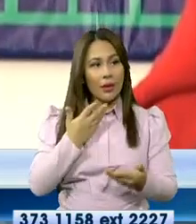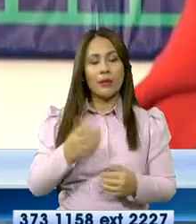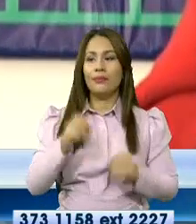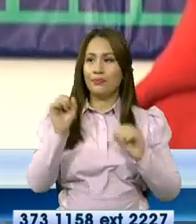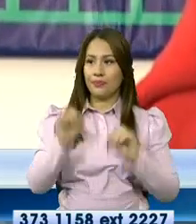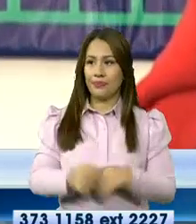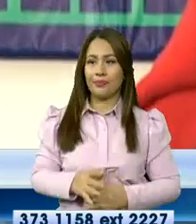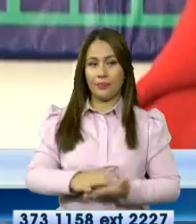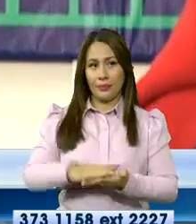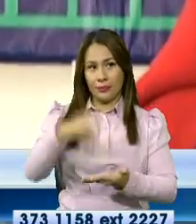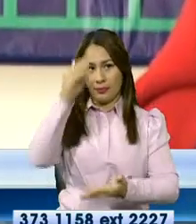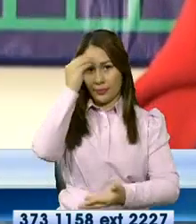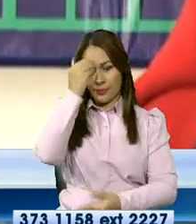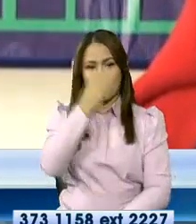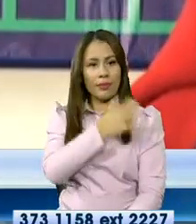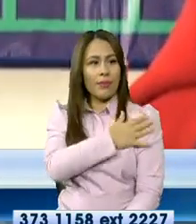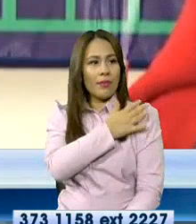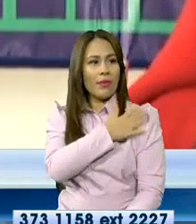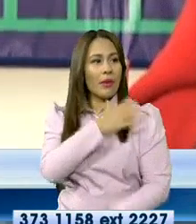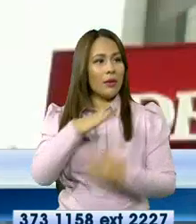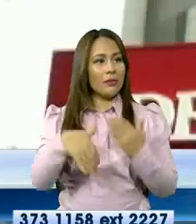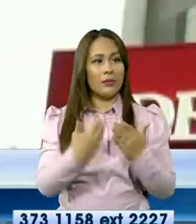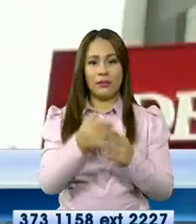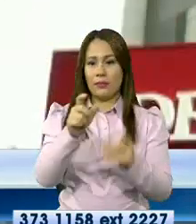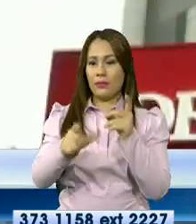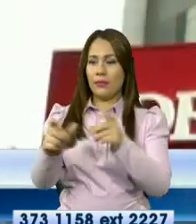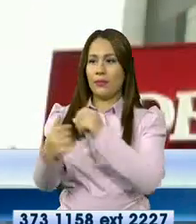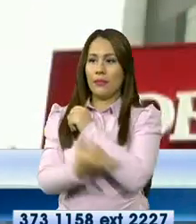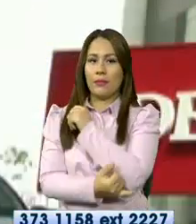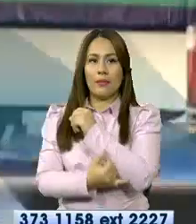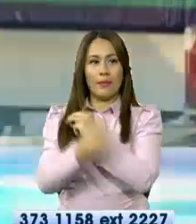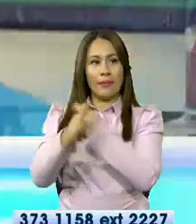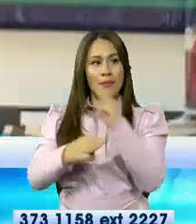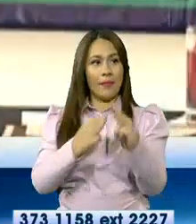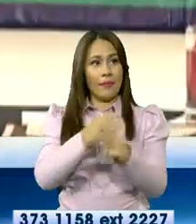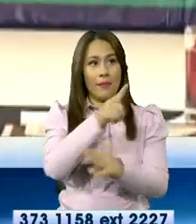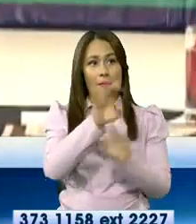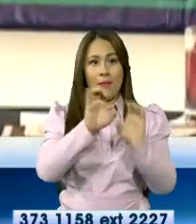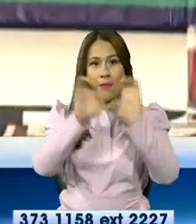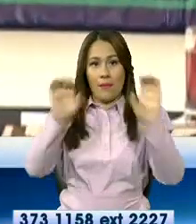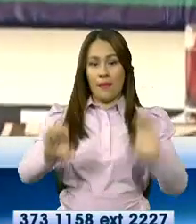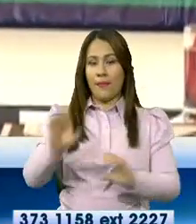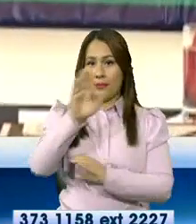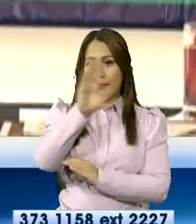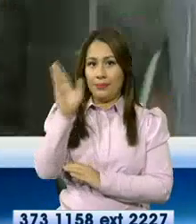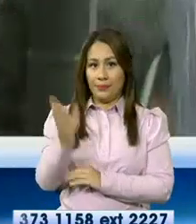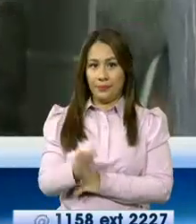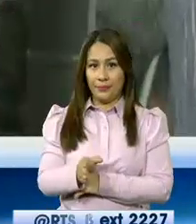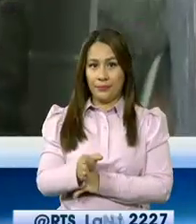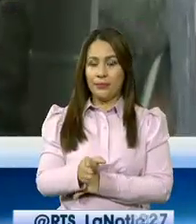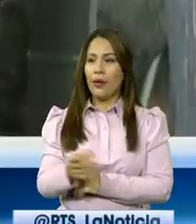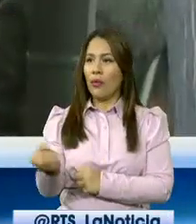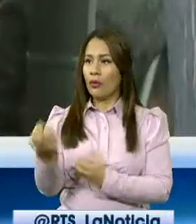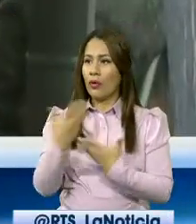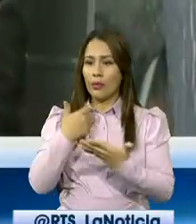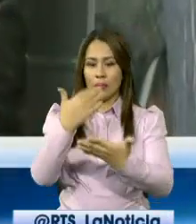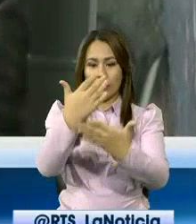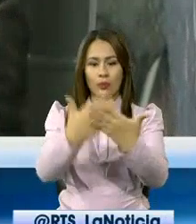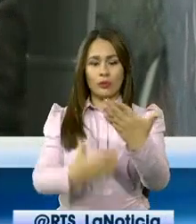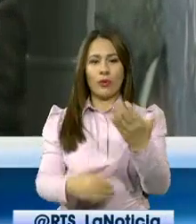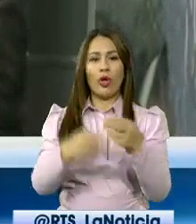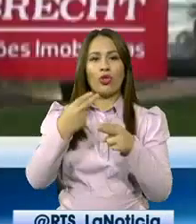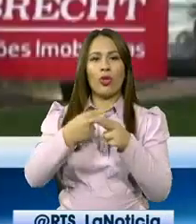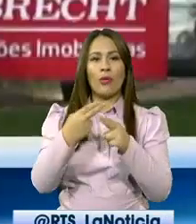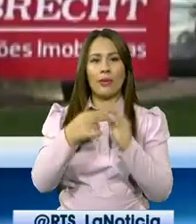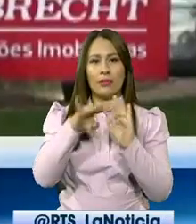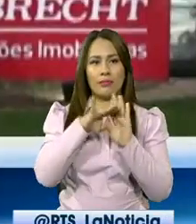alimentar las confianzas con todos los países del mundo. Y en el caso Odebrecht, Moreno volvió a exigir la lista, pues dice que el país requiere conocer los nombres